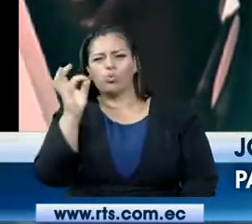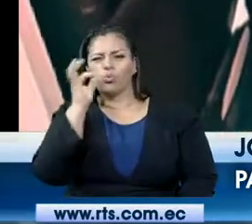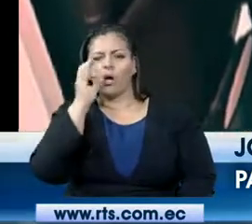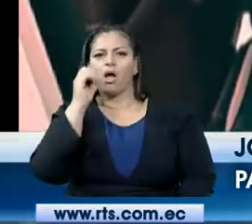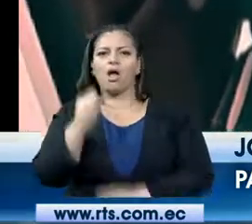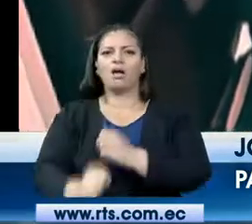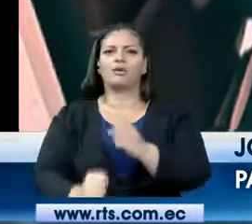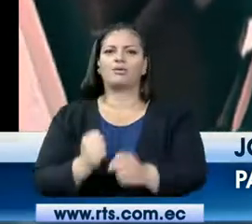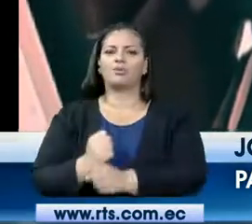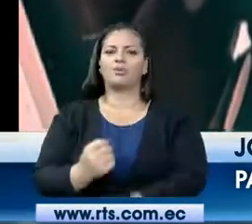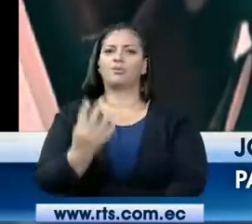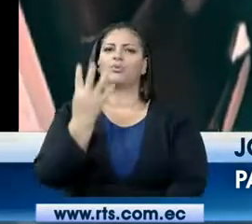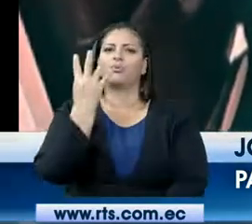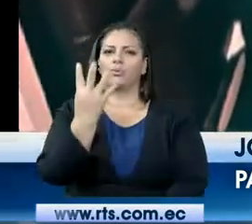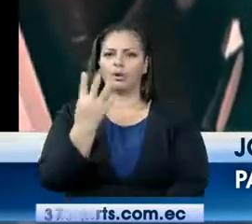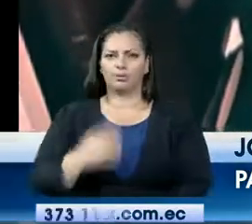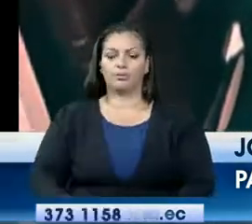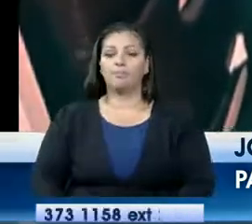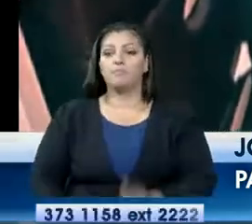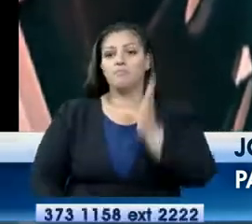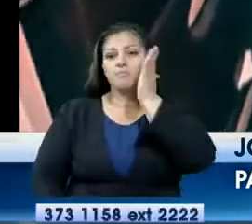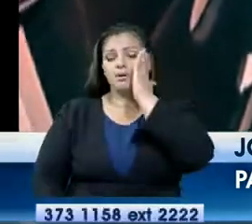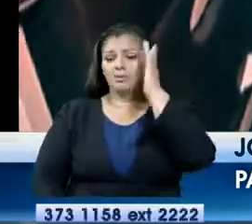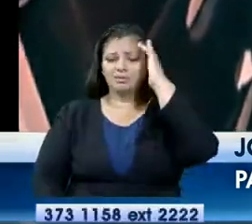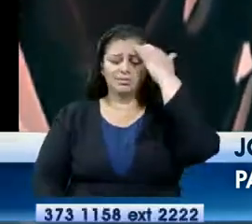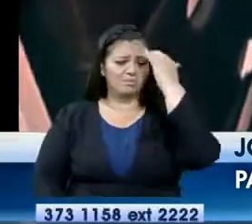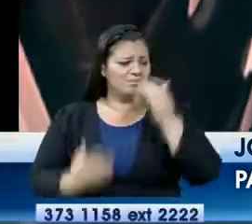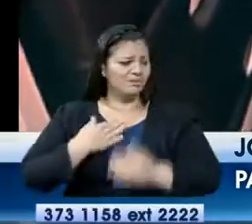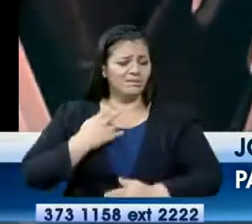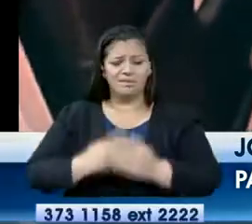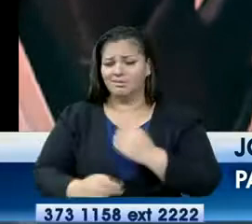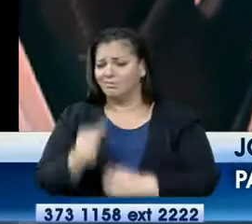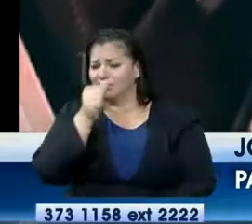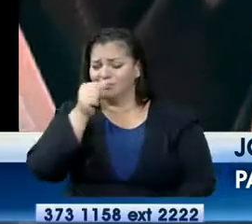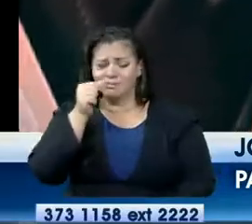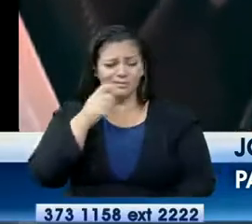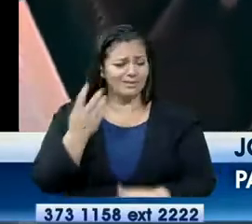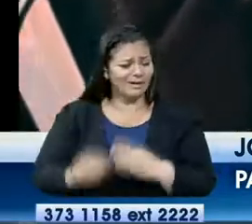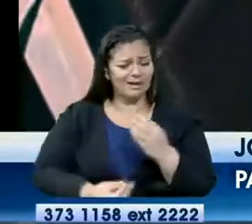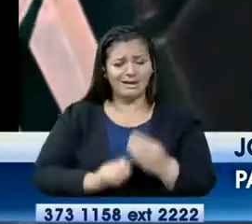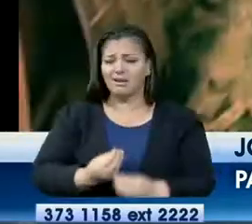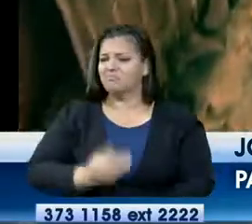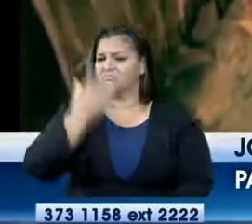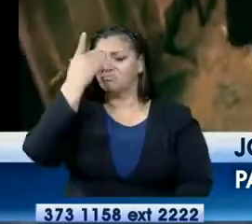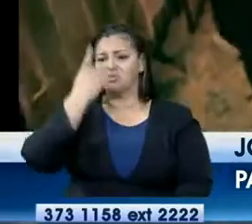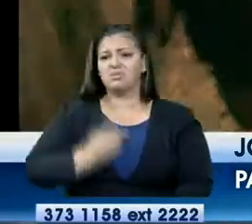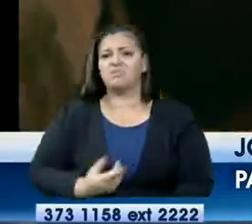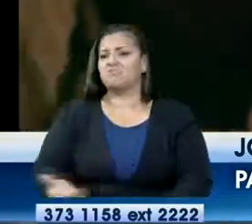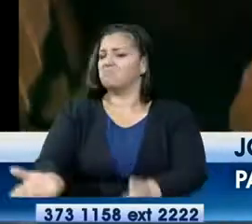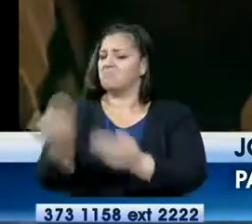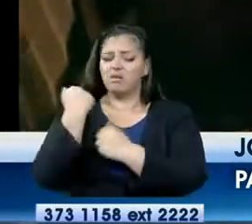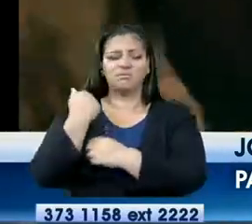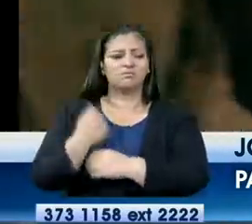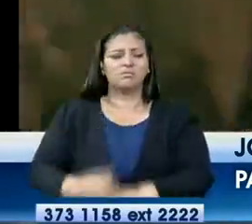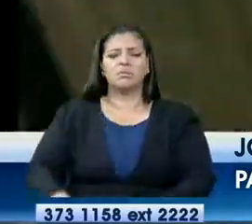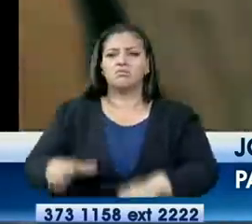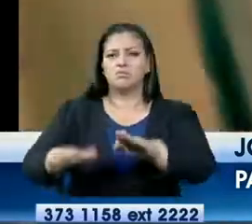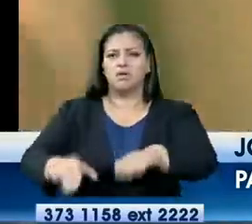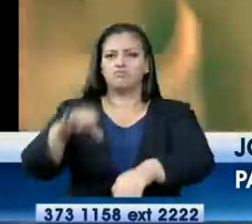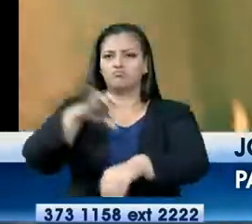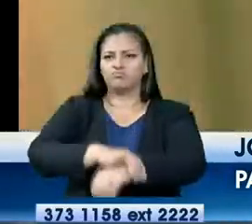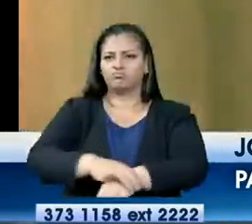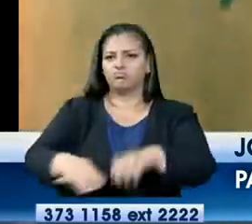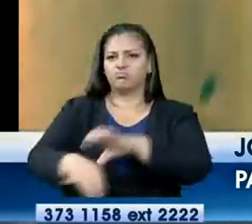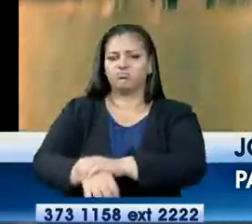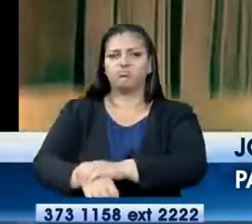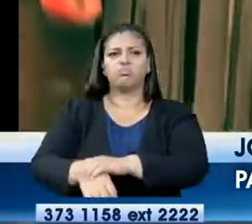ha encadenado ante su desesperación de no saber qué hacer. Lo he tenido aquí encerrado, pero no así. Él me ha atrapado las paredes,